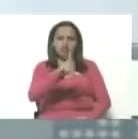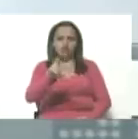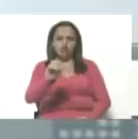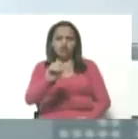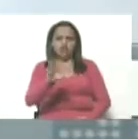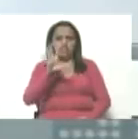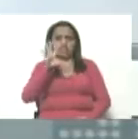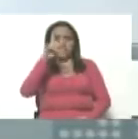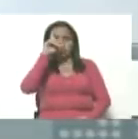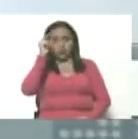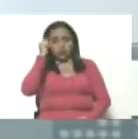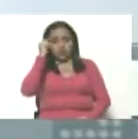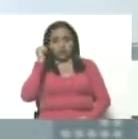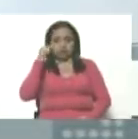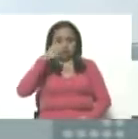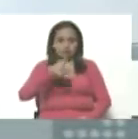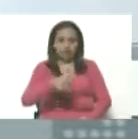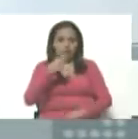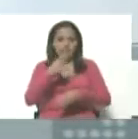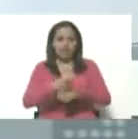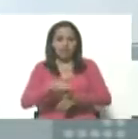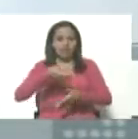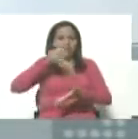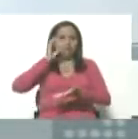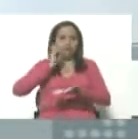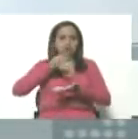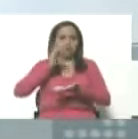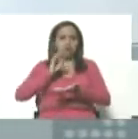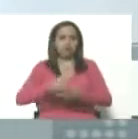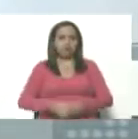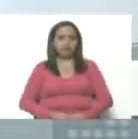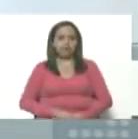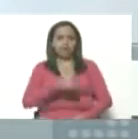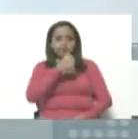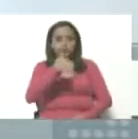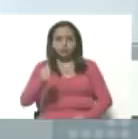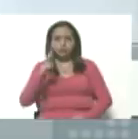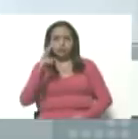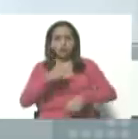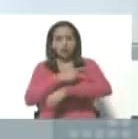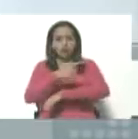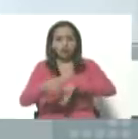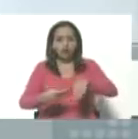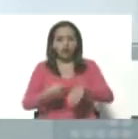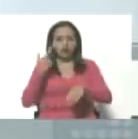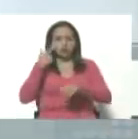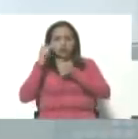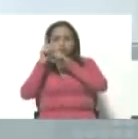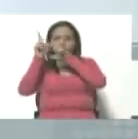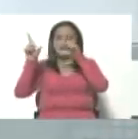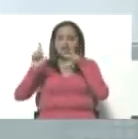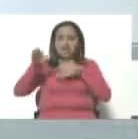5 días. Hay que tomarlo cada 2 horas, desde que uno se levanta, cada 2 horas el